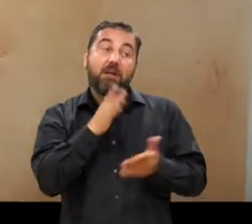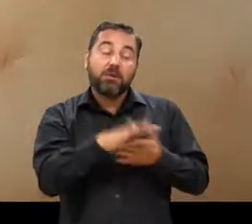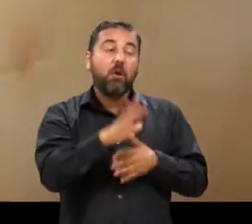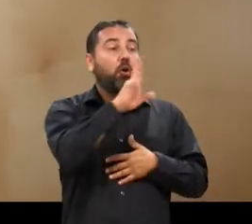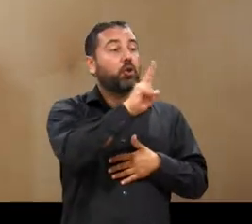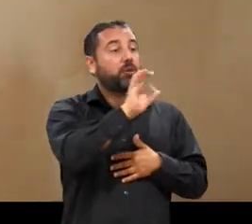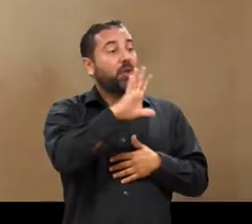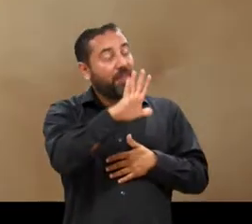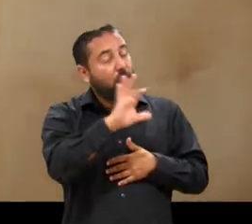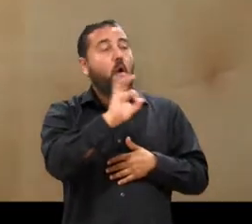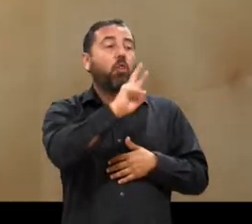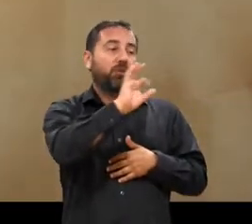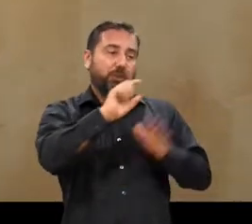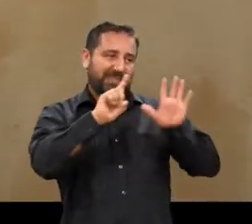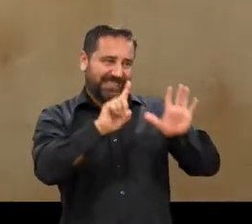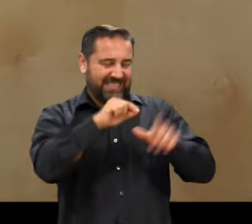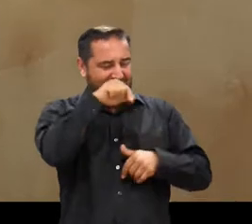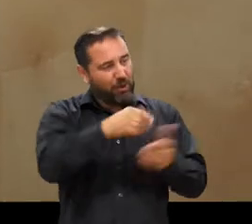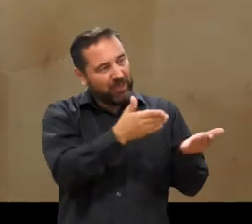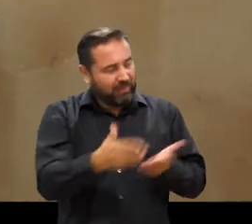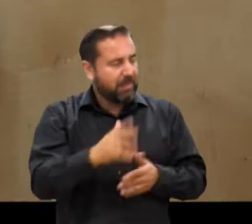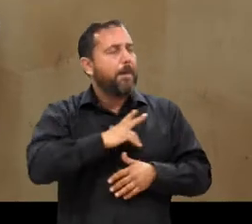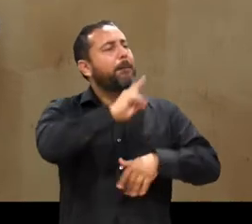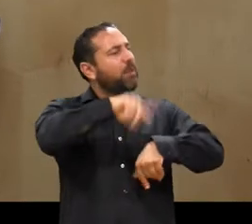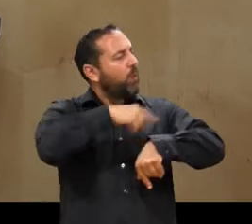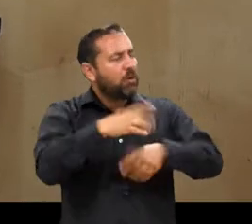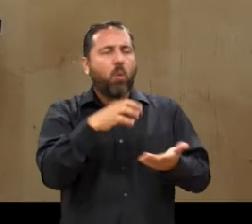como le he comentado antes, tanto el 205 como 206 para